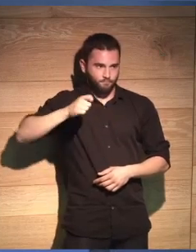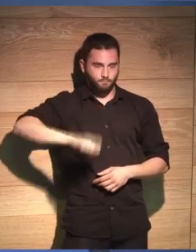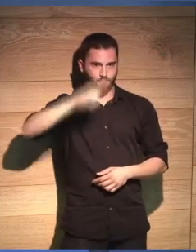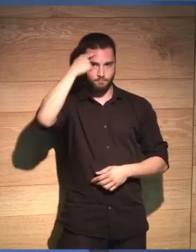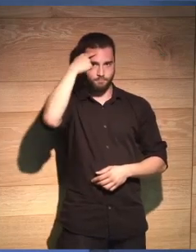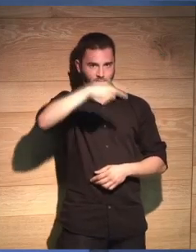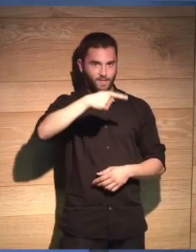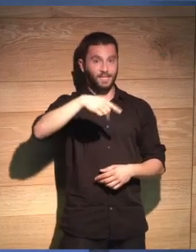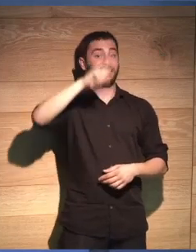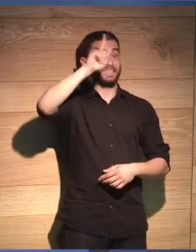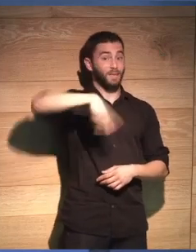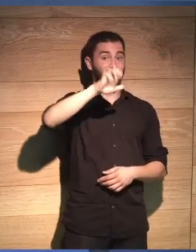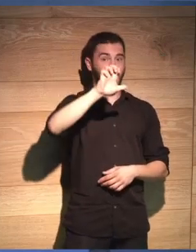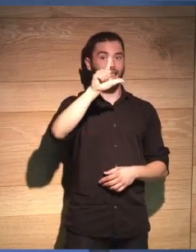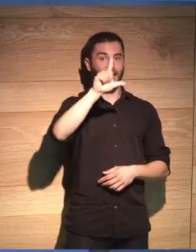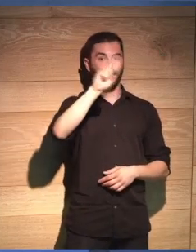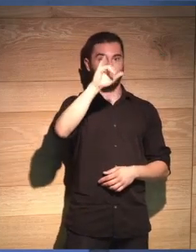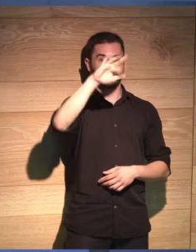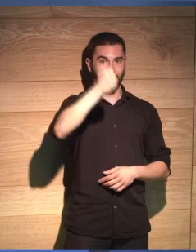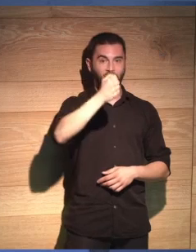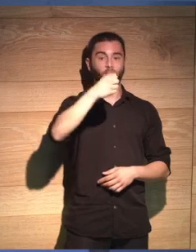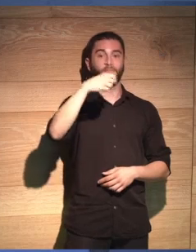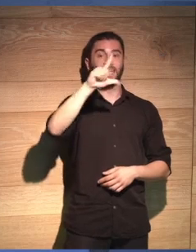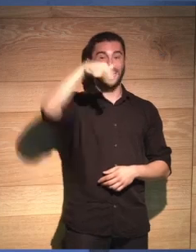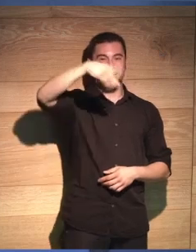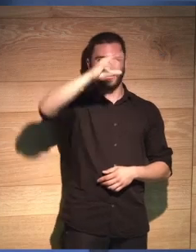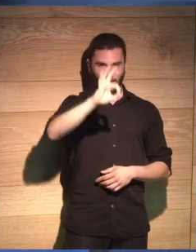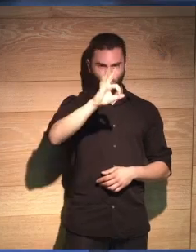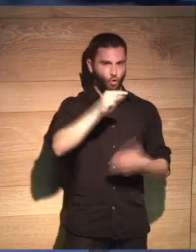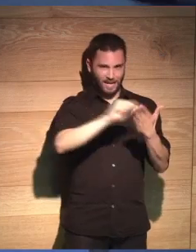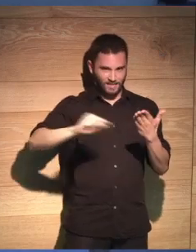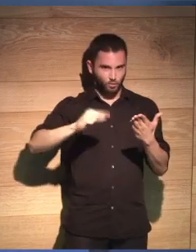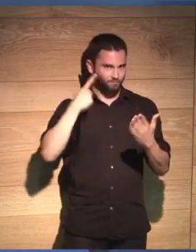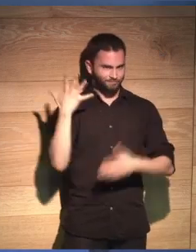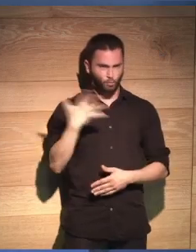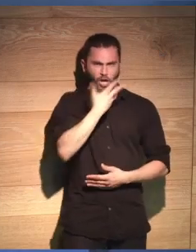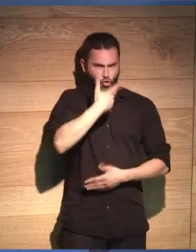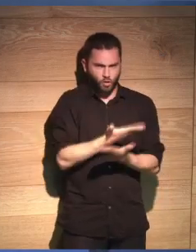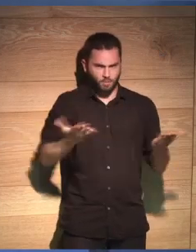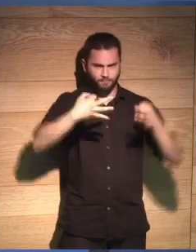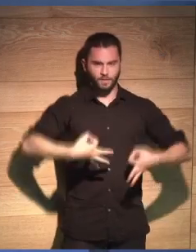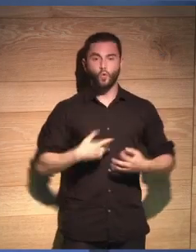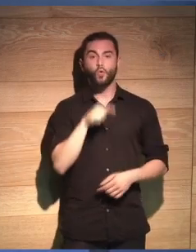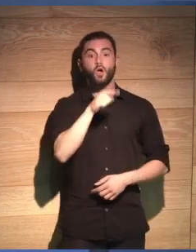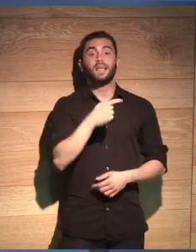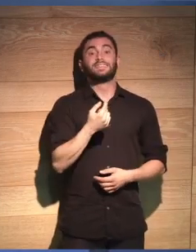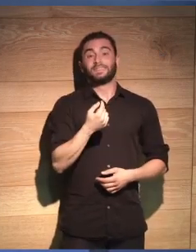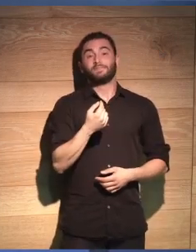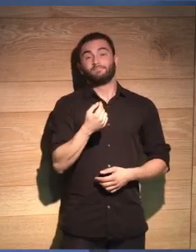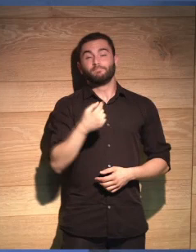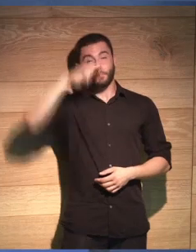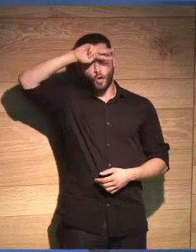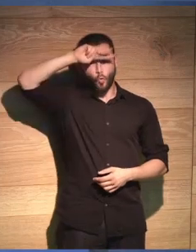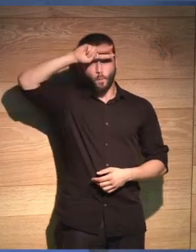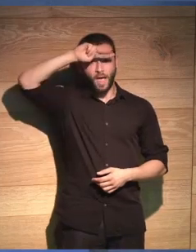Elvira Lindo, escritora, también de ese grupo de personas que tienen la gran